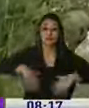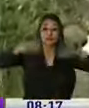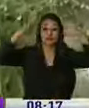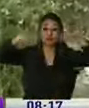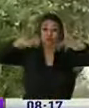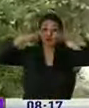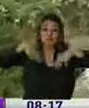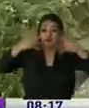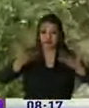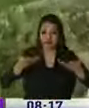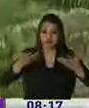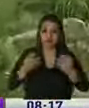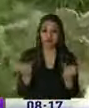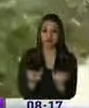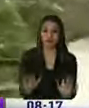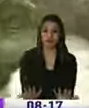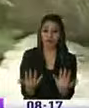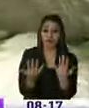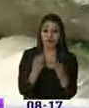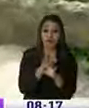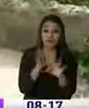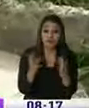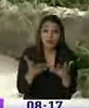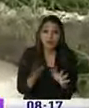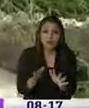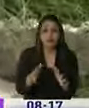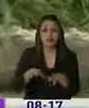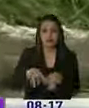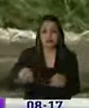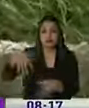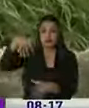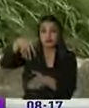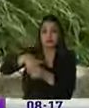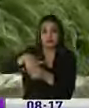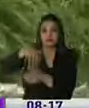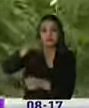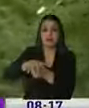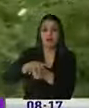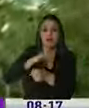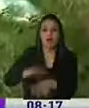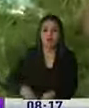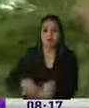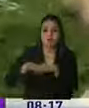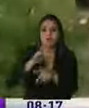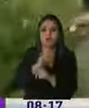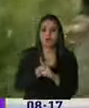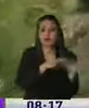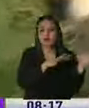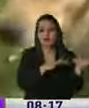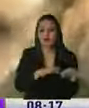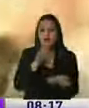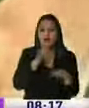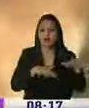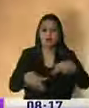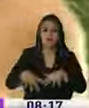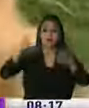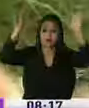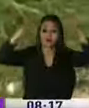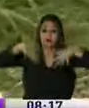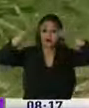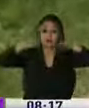poca limpieza que logran hacer, también una rejilla está tapada y eso también aún dificulta más. Claro, baja todo lo que es del agua y